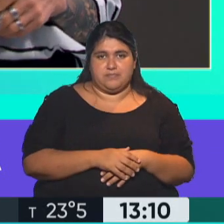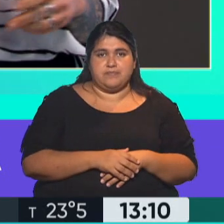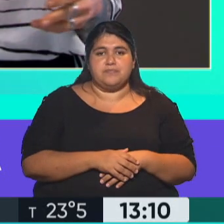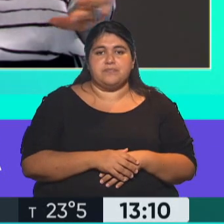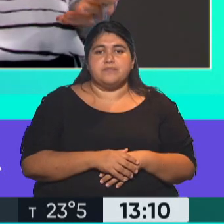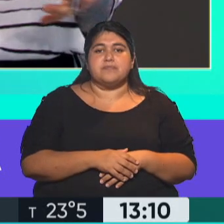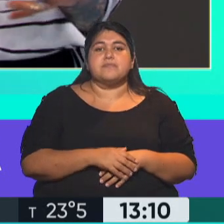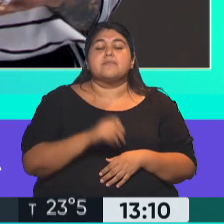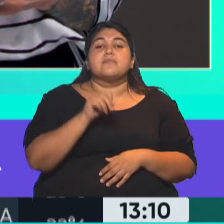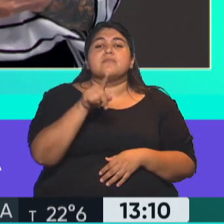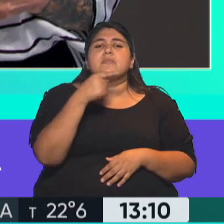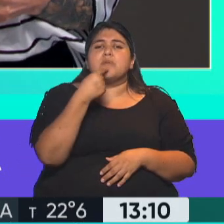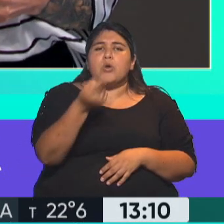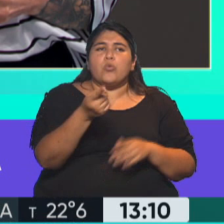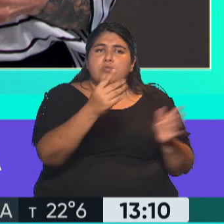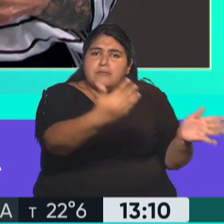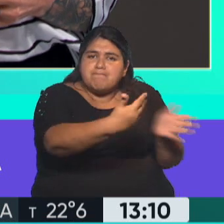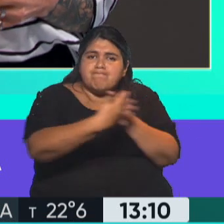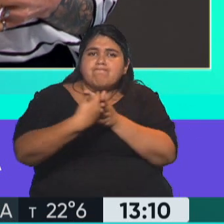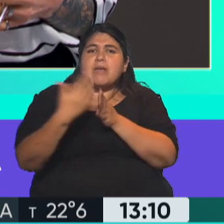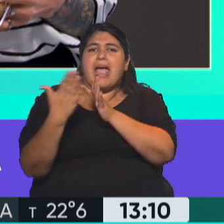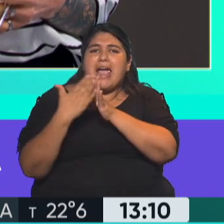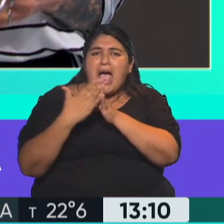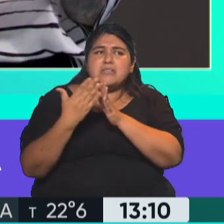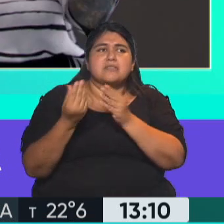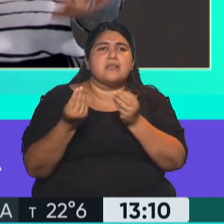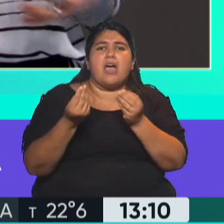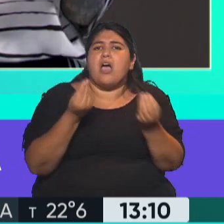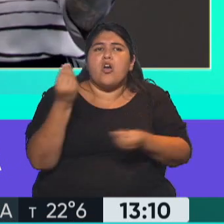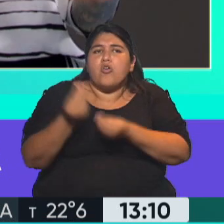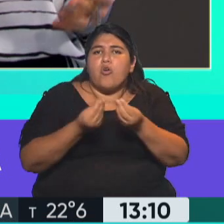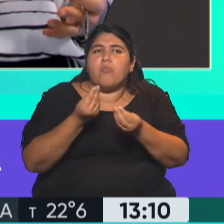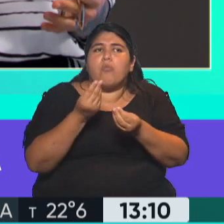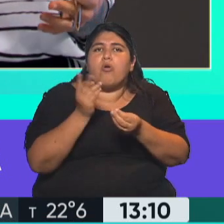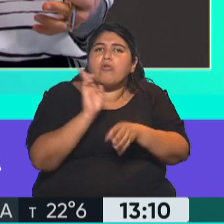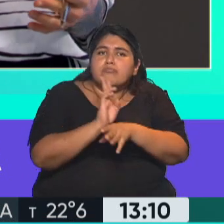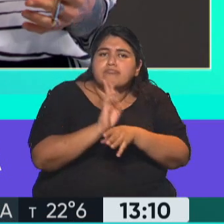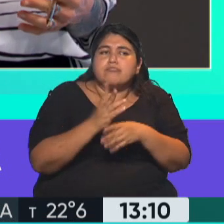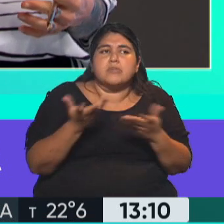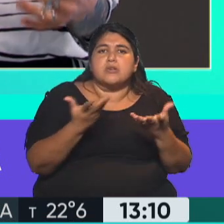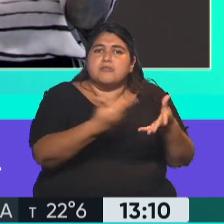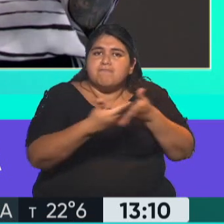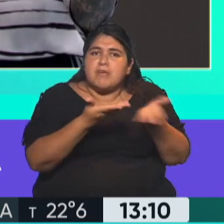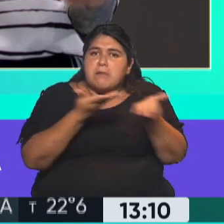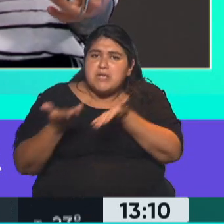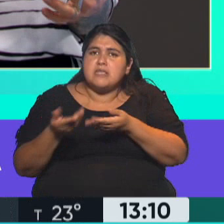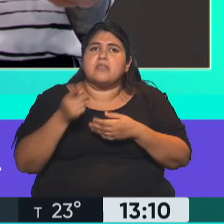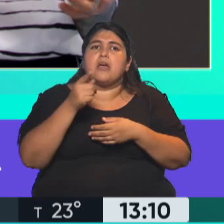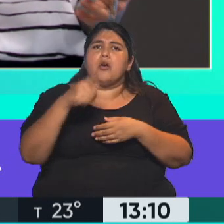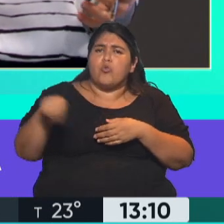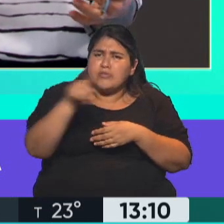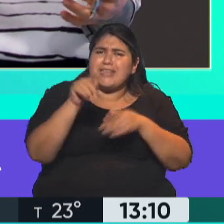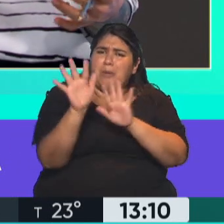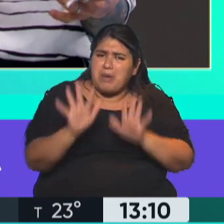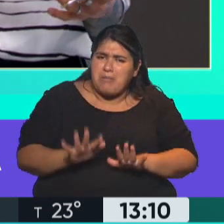¿están de alguna manera refugiándolos en sus casas? ¿Esto se precipitó en los últimos días? Digo, ¿estaban preparados